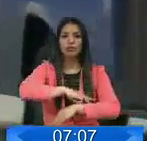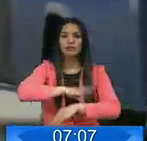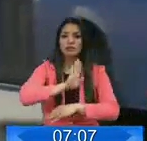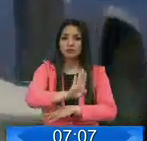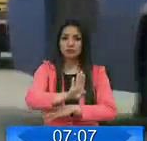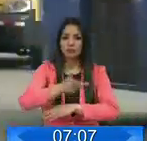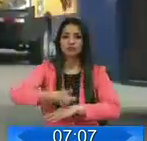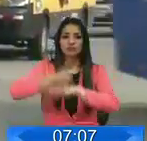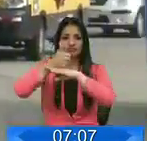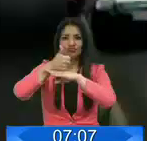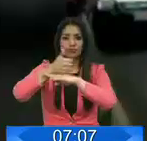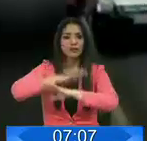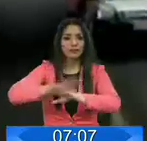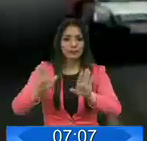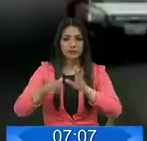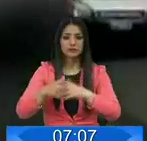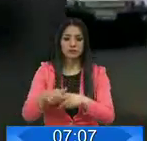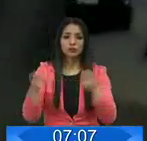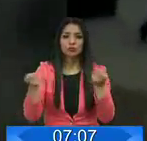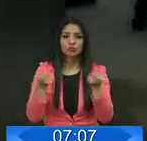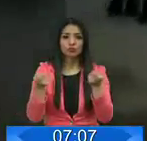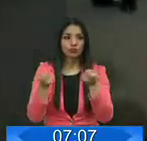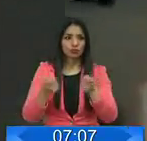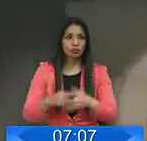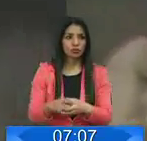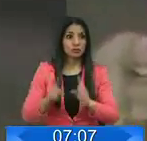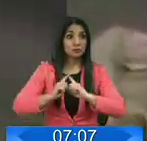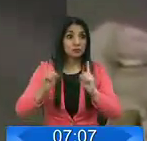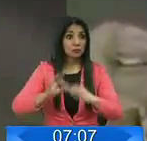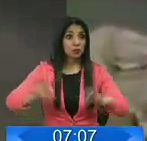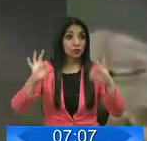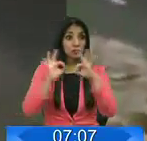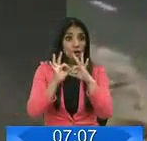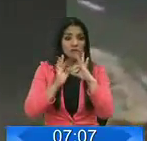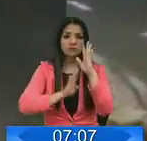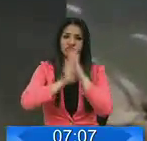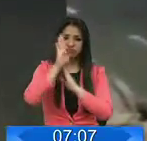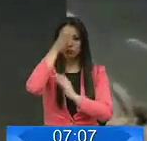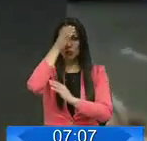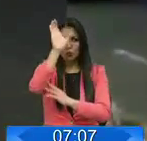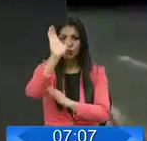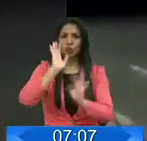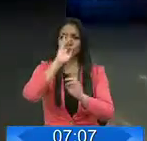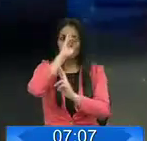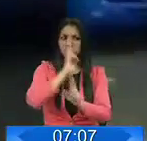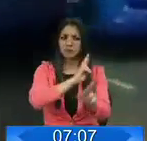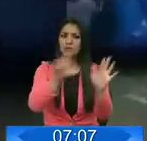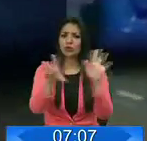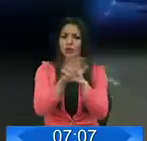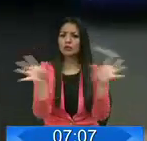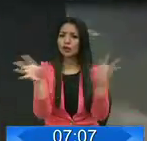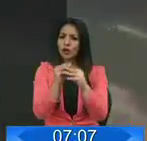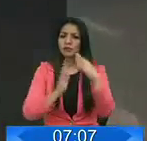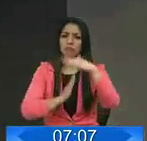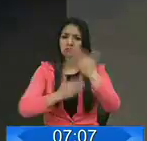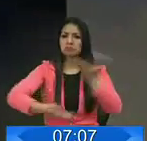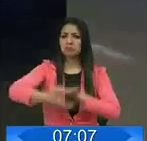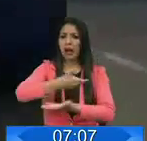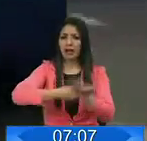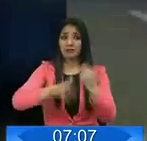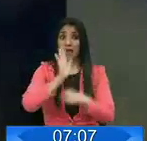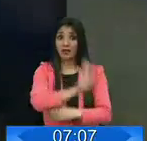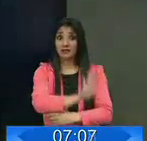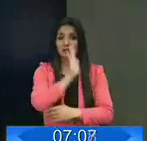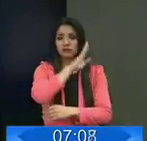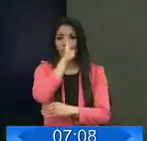agentes civiles. Lejos de ello, menciona que lo principal es seguir construyendo una cultura vial que permita a todos vivir en armonía y sin situaciones que